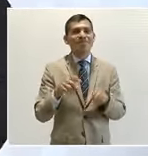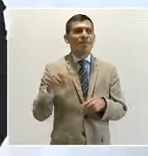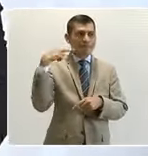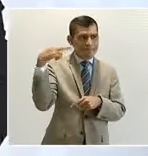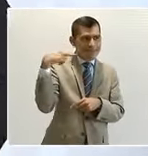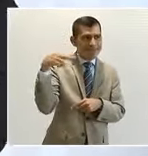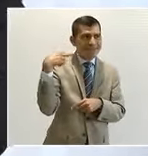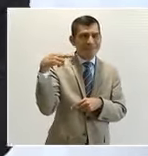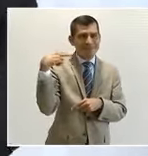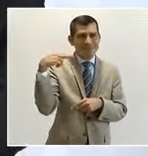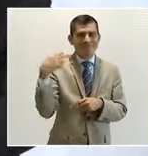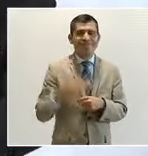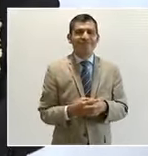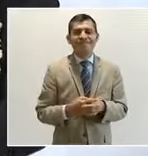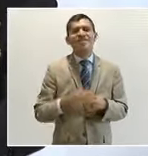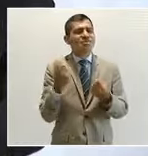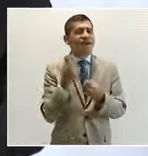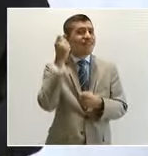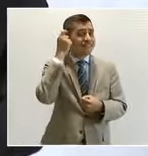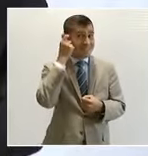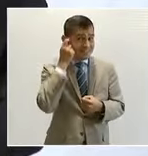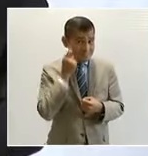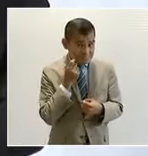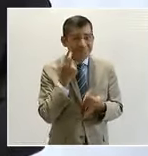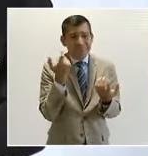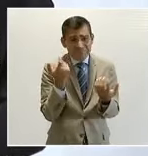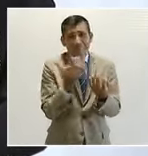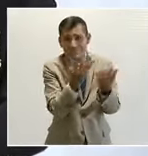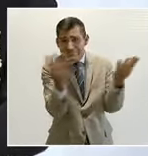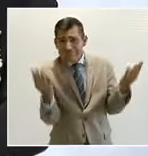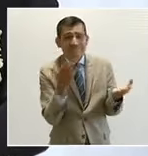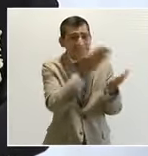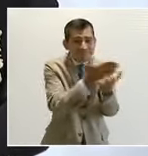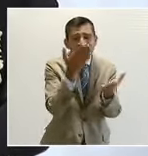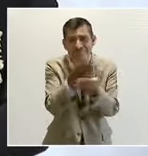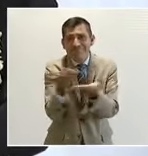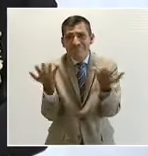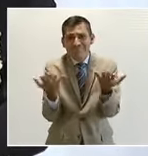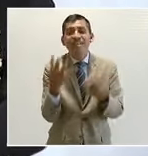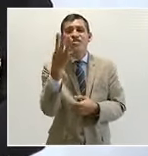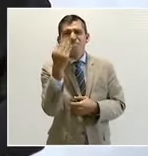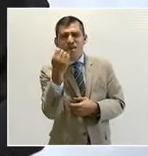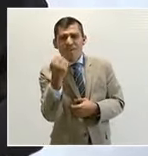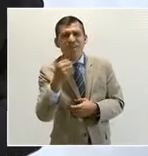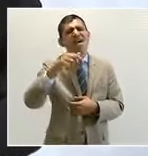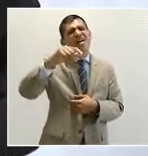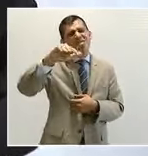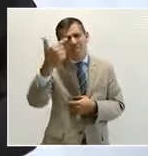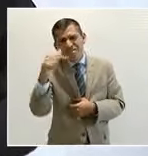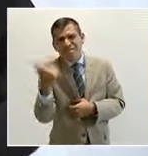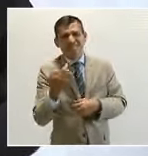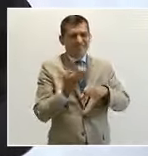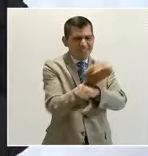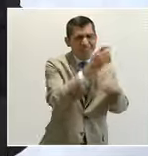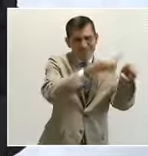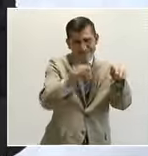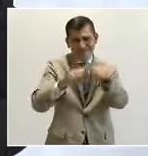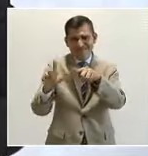y en Guerrero vamos a tener de 9 a 12 estados ya pero